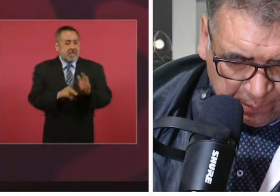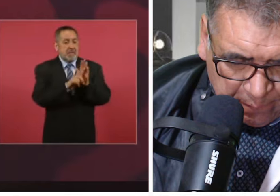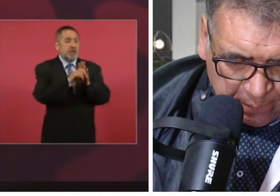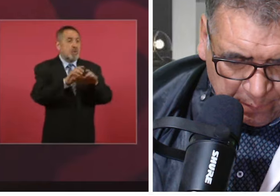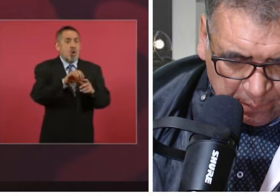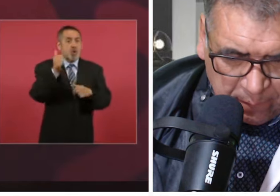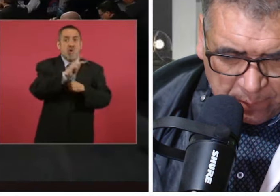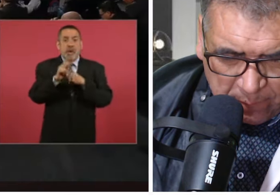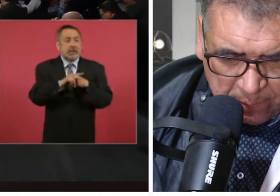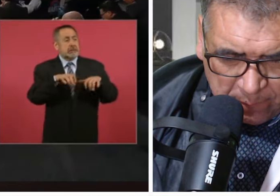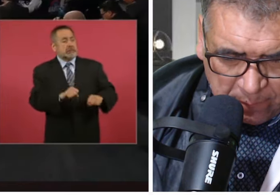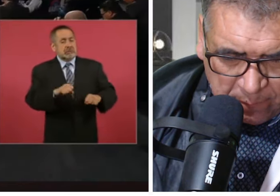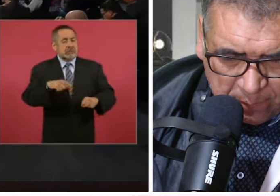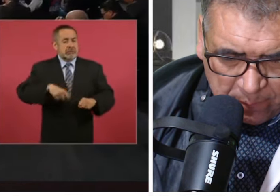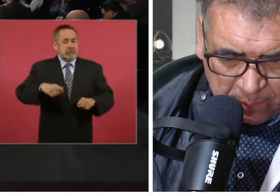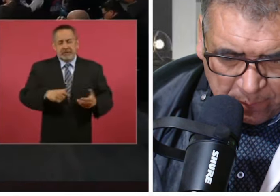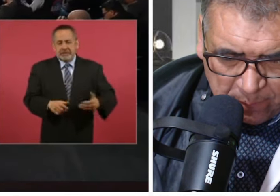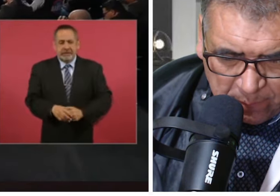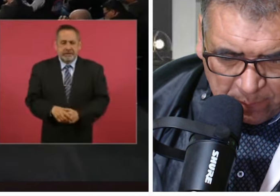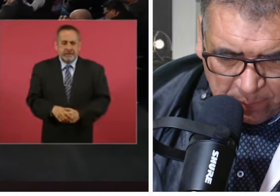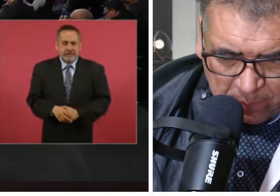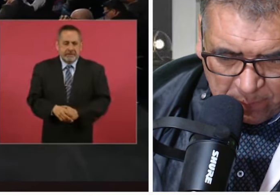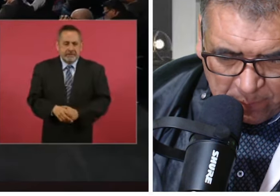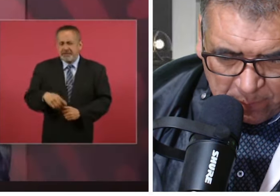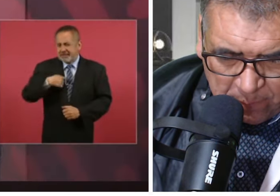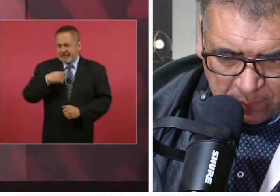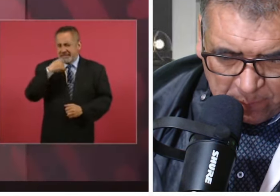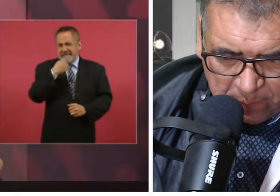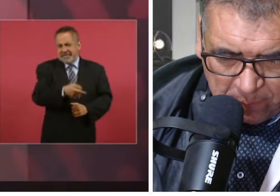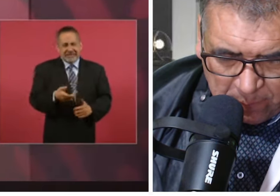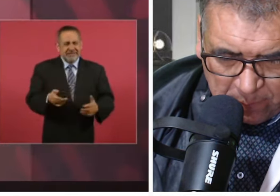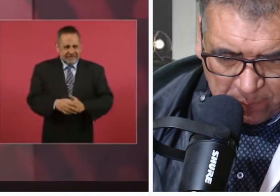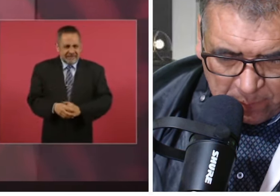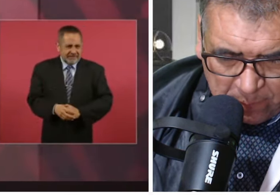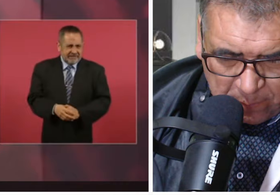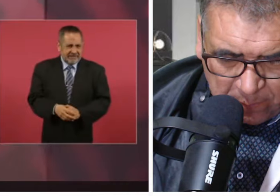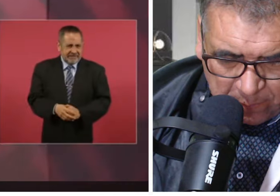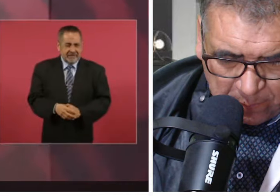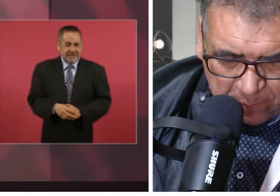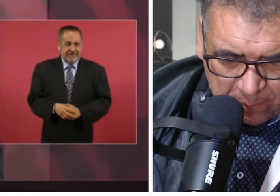Departamentos en el extranjero. Entonces, siempre le he dicho, a ver,